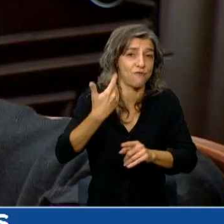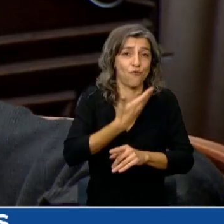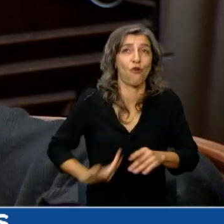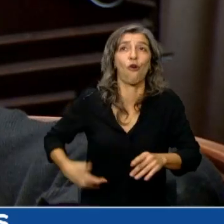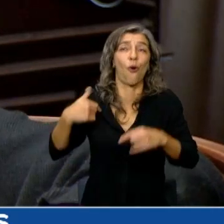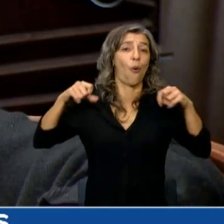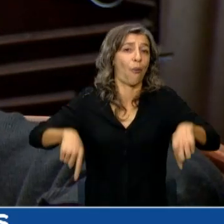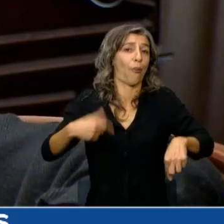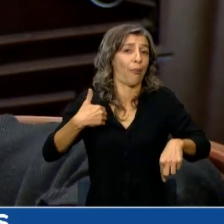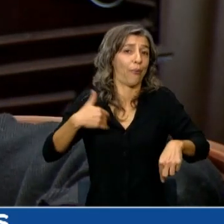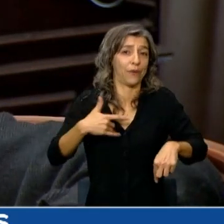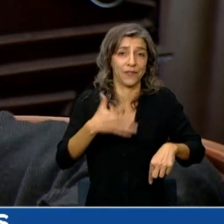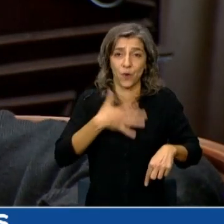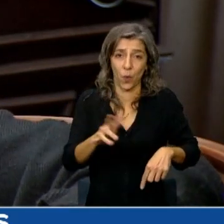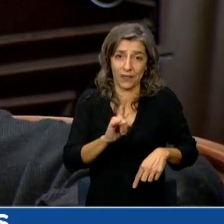qué se trata.